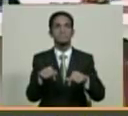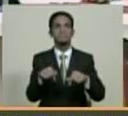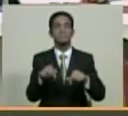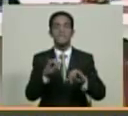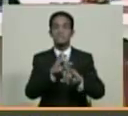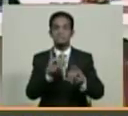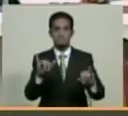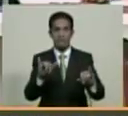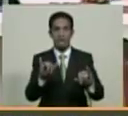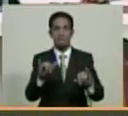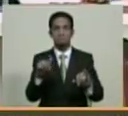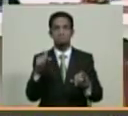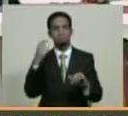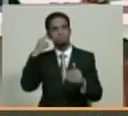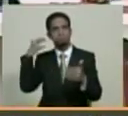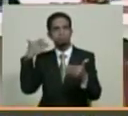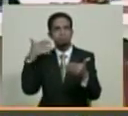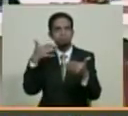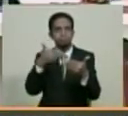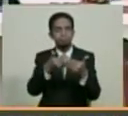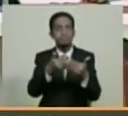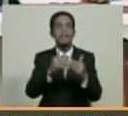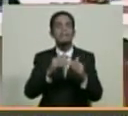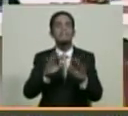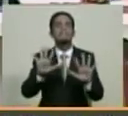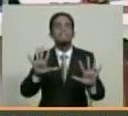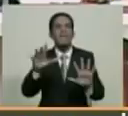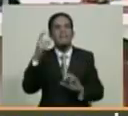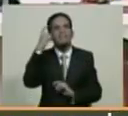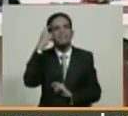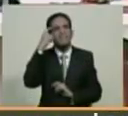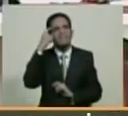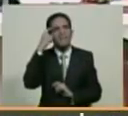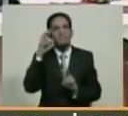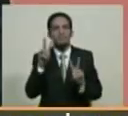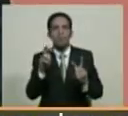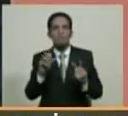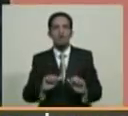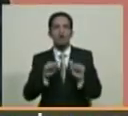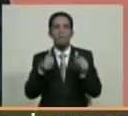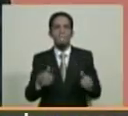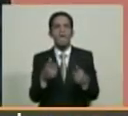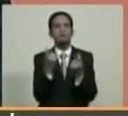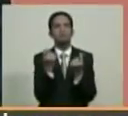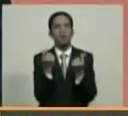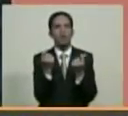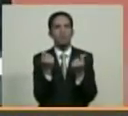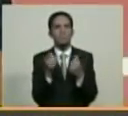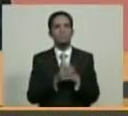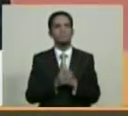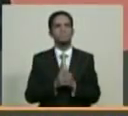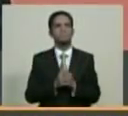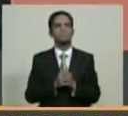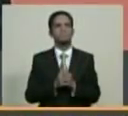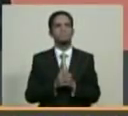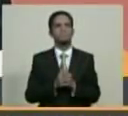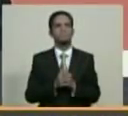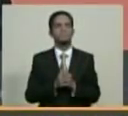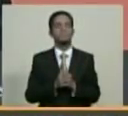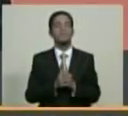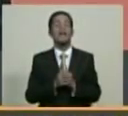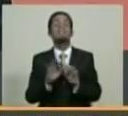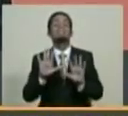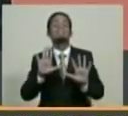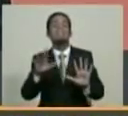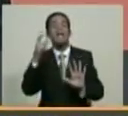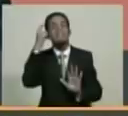días del nuevo comienzo económico, 10 días de la partida o del punto de partida